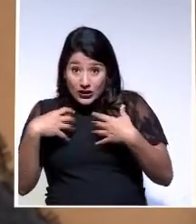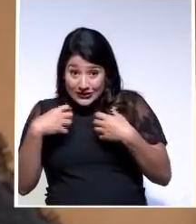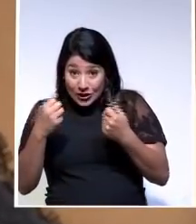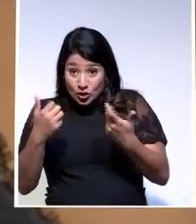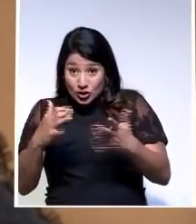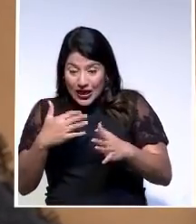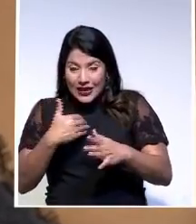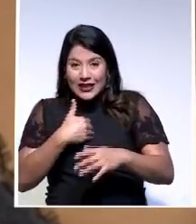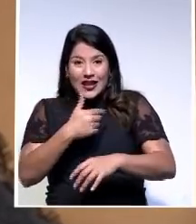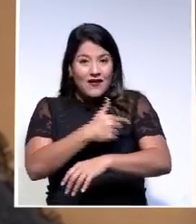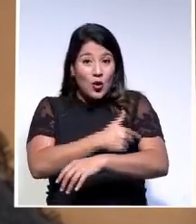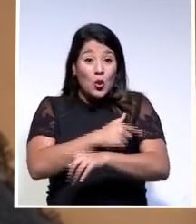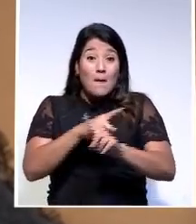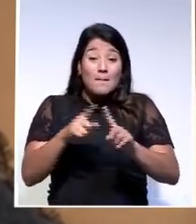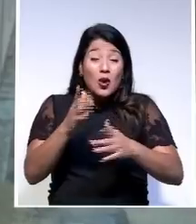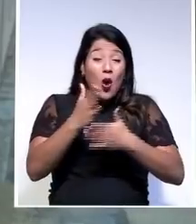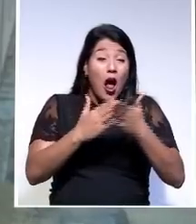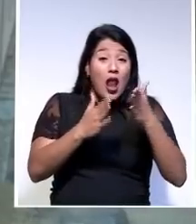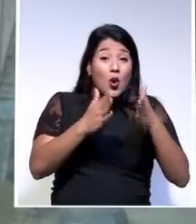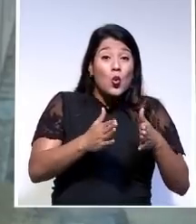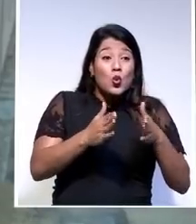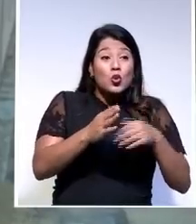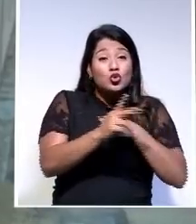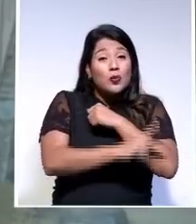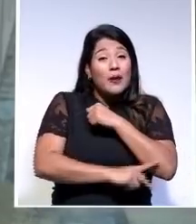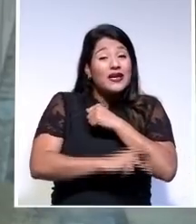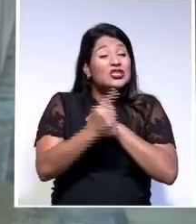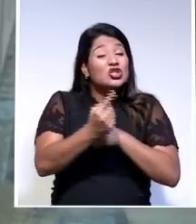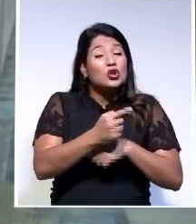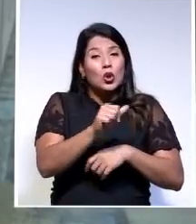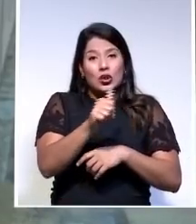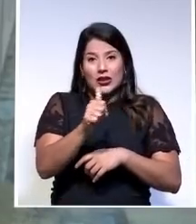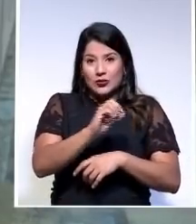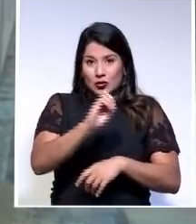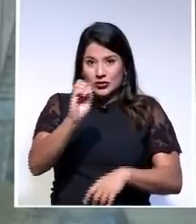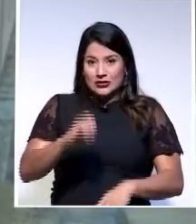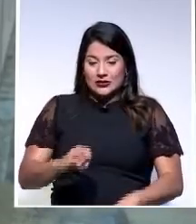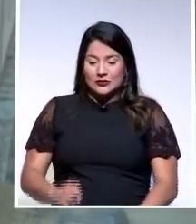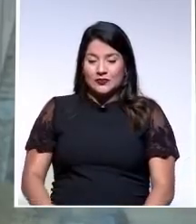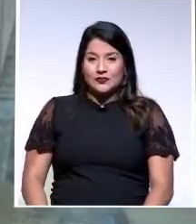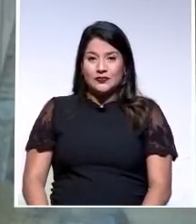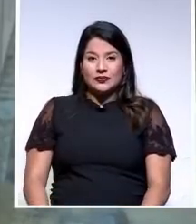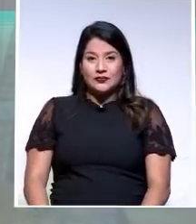inmunizado, en algunos países de la región solamente son un 10%.